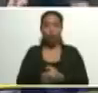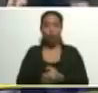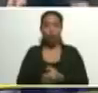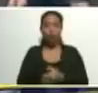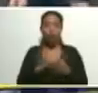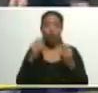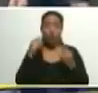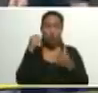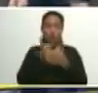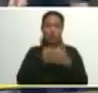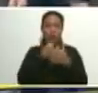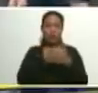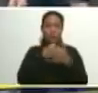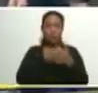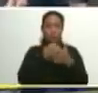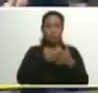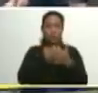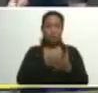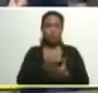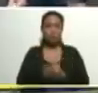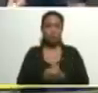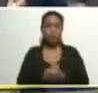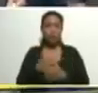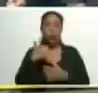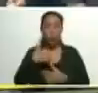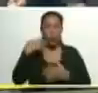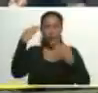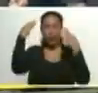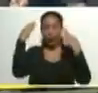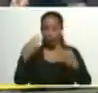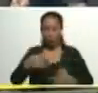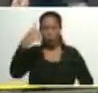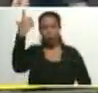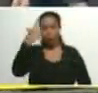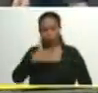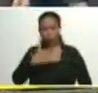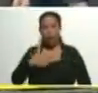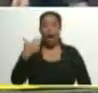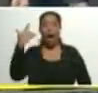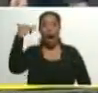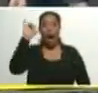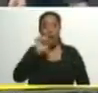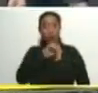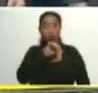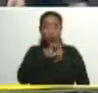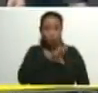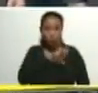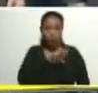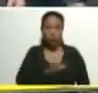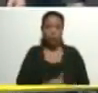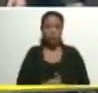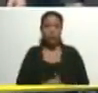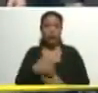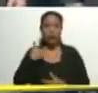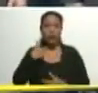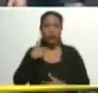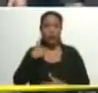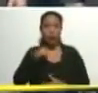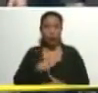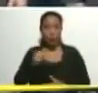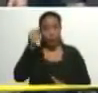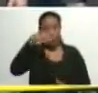Muchas batallas. Y estoy seguro que tenemos la historia, que tenemos la